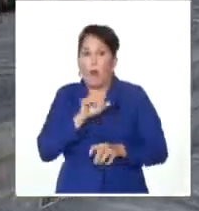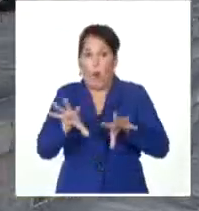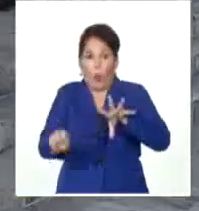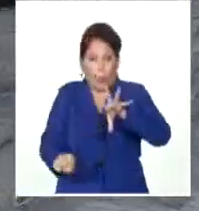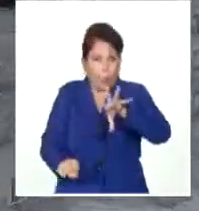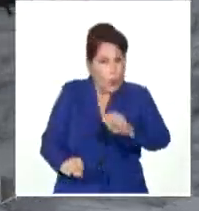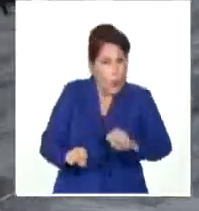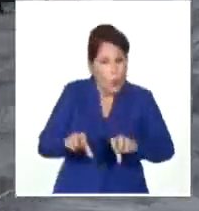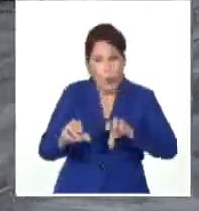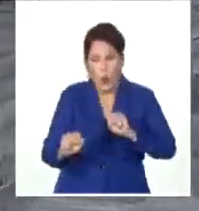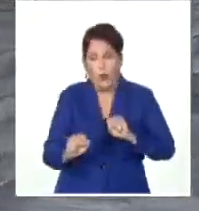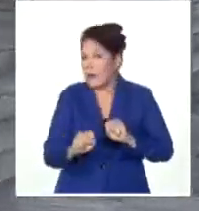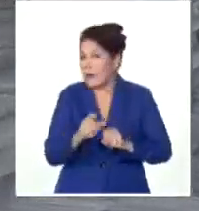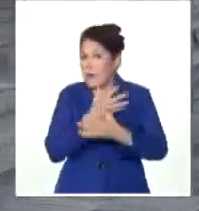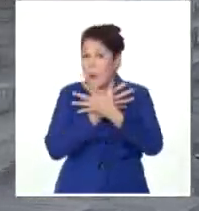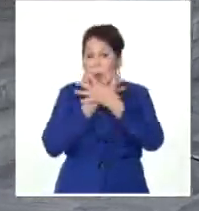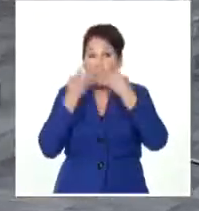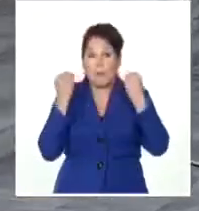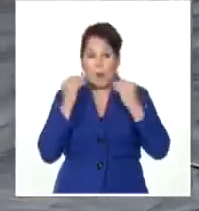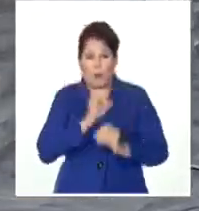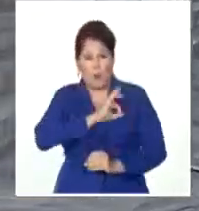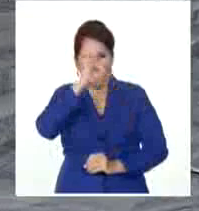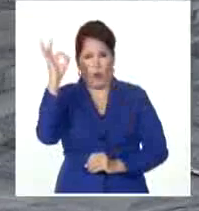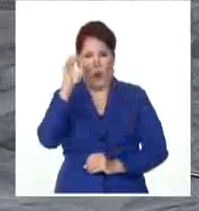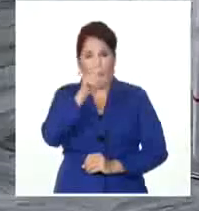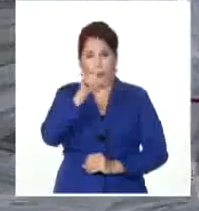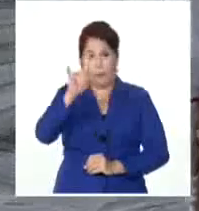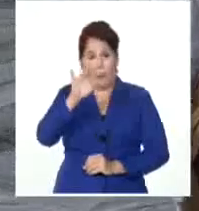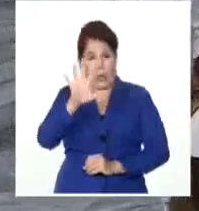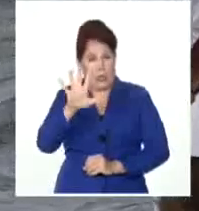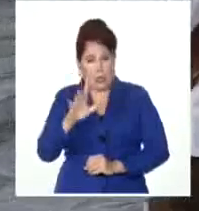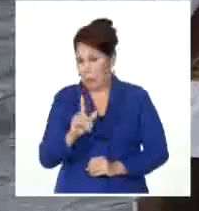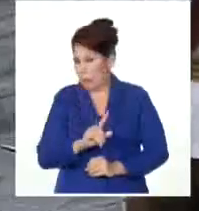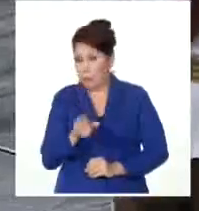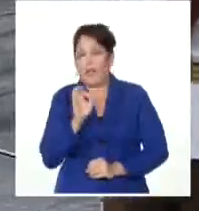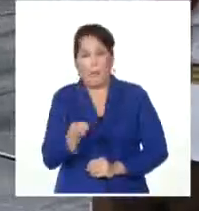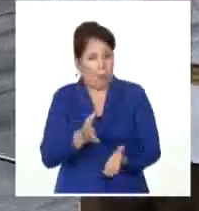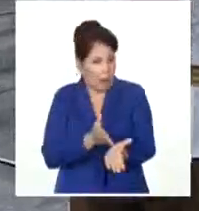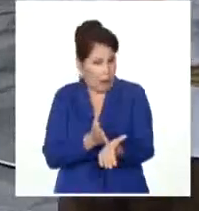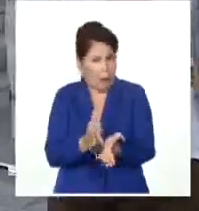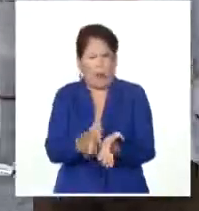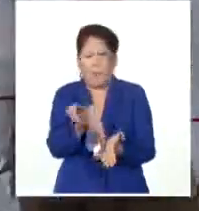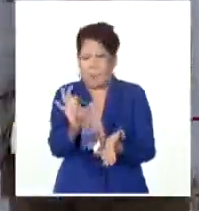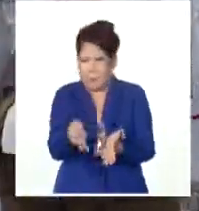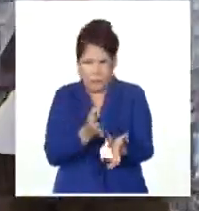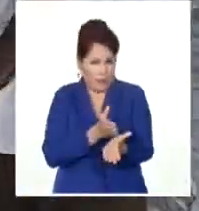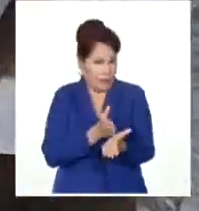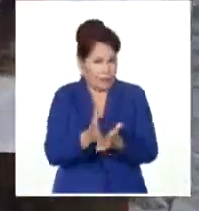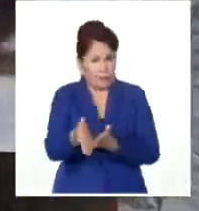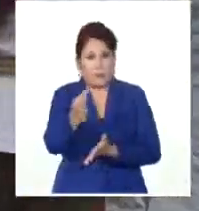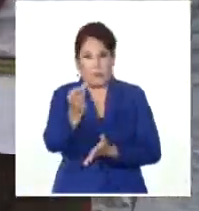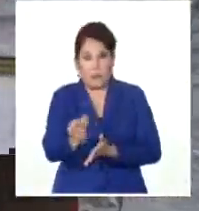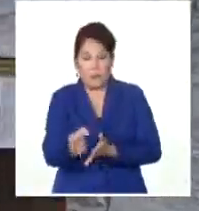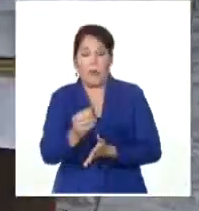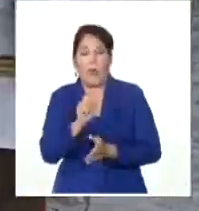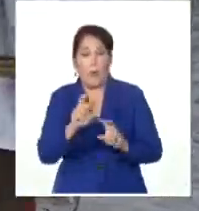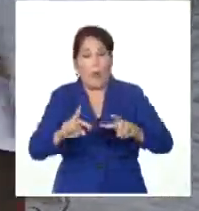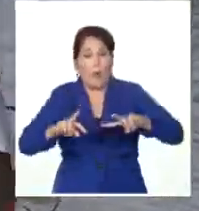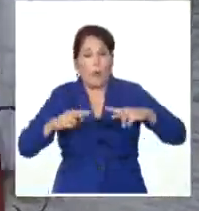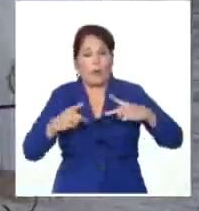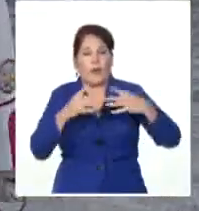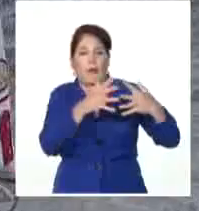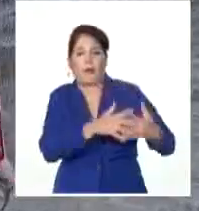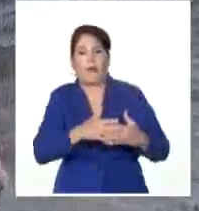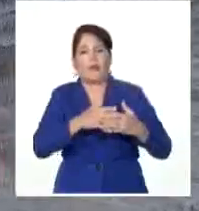hegemónicas no desaparecieron en 1945, sino que se alentaron y encuaron en un nuevo imperio,